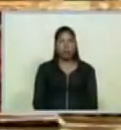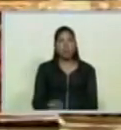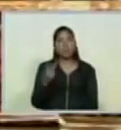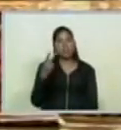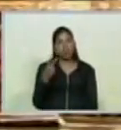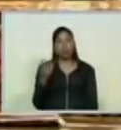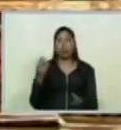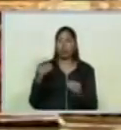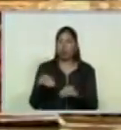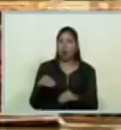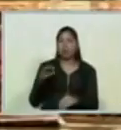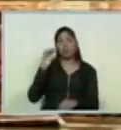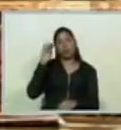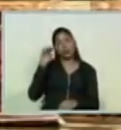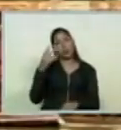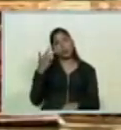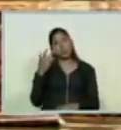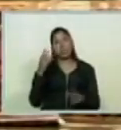acuerdo y un tercer acuerdo.